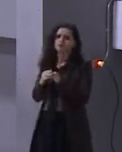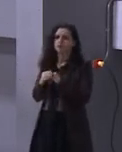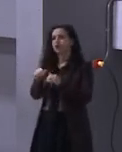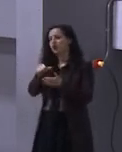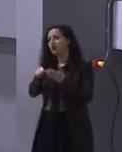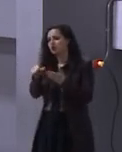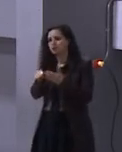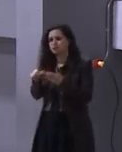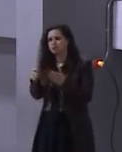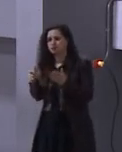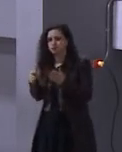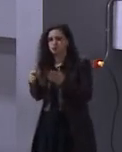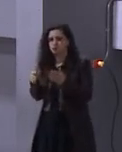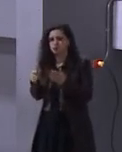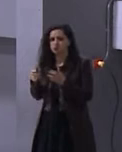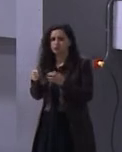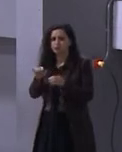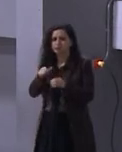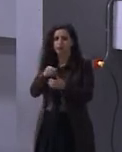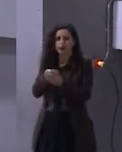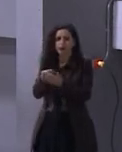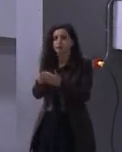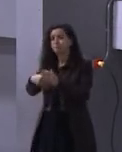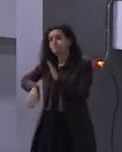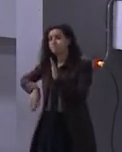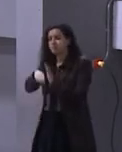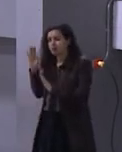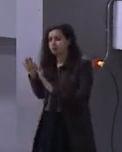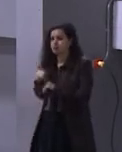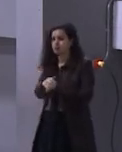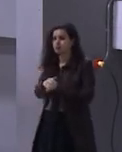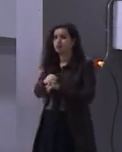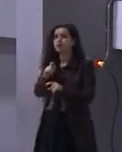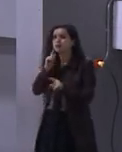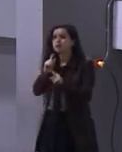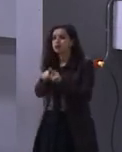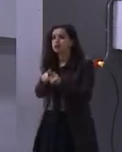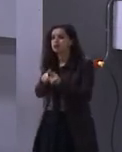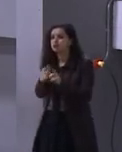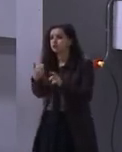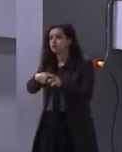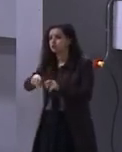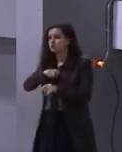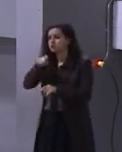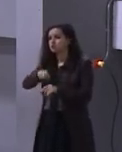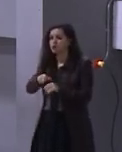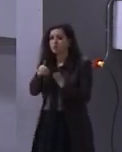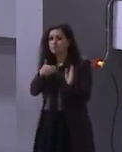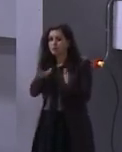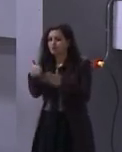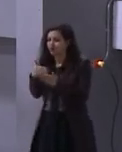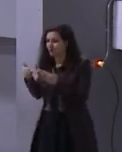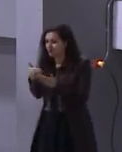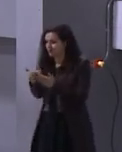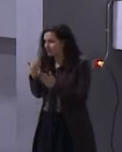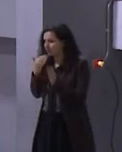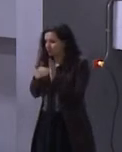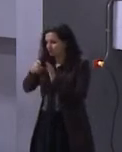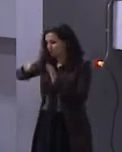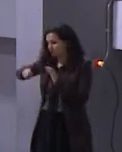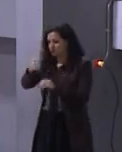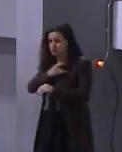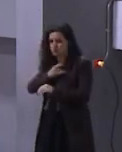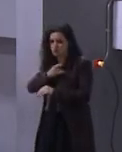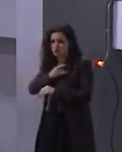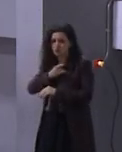serían mucho mayores de lo que tenemos ahí, tan así que cuando elaboramos el plan de compras, digamos, las necesidades de la universidad pueden